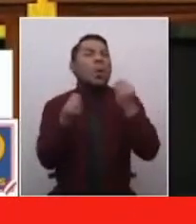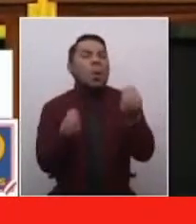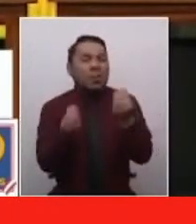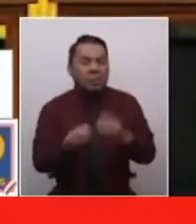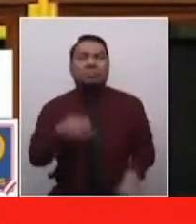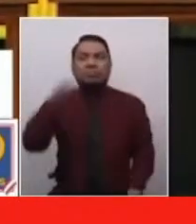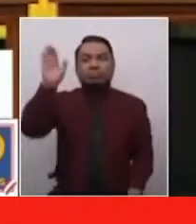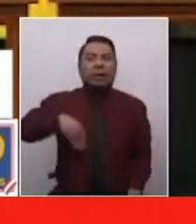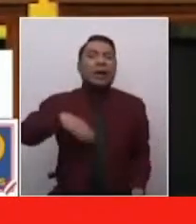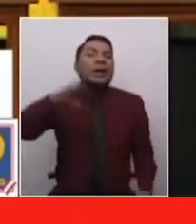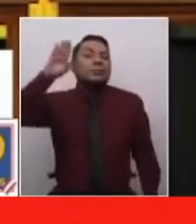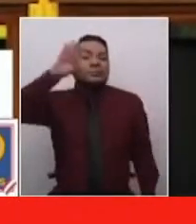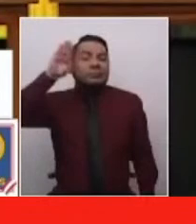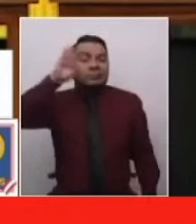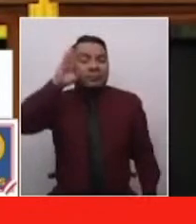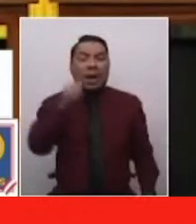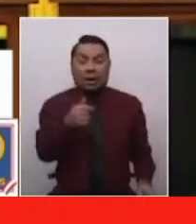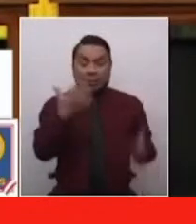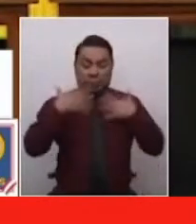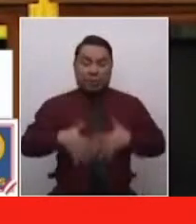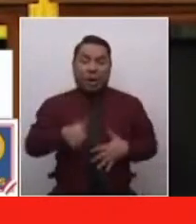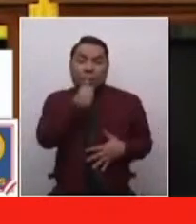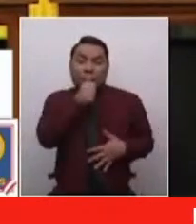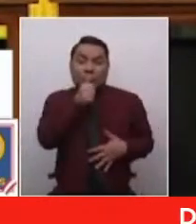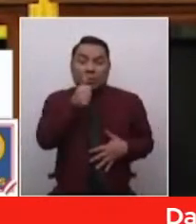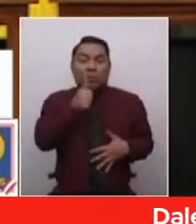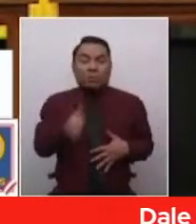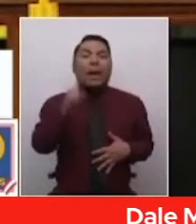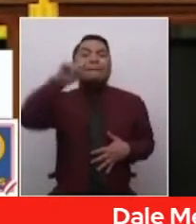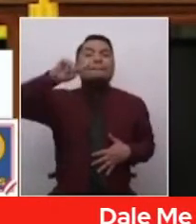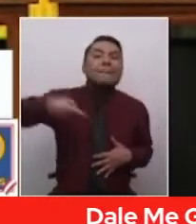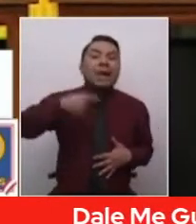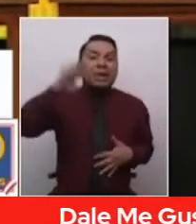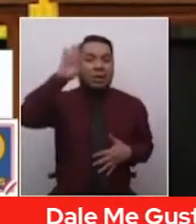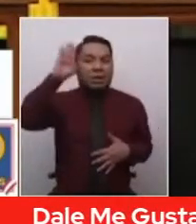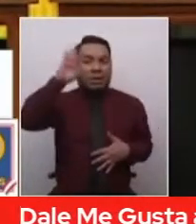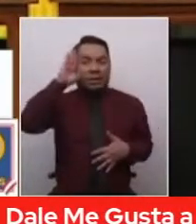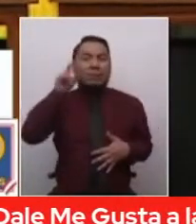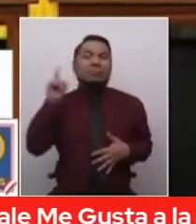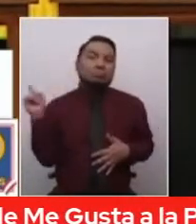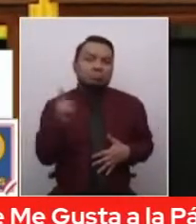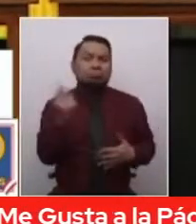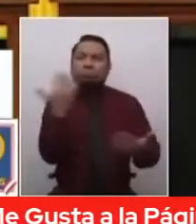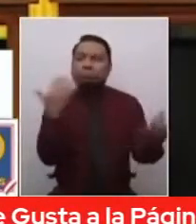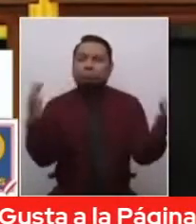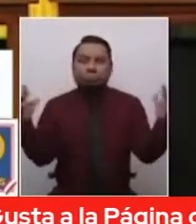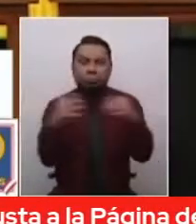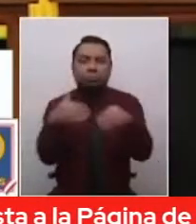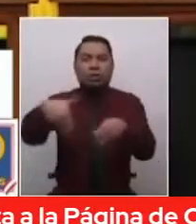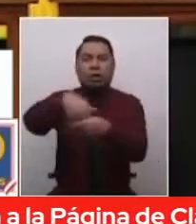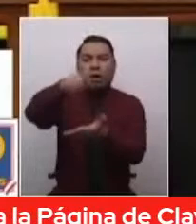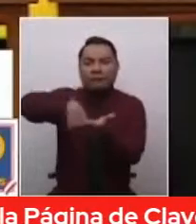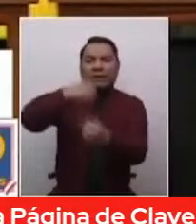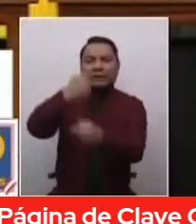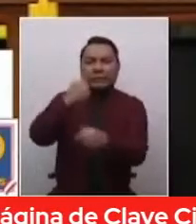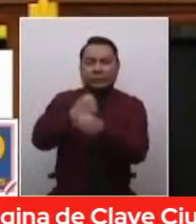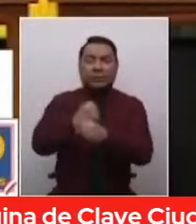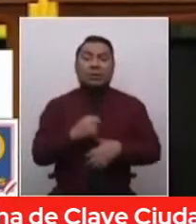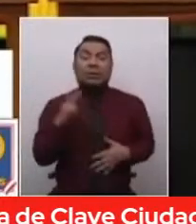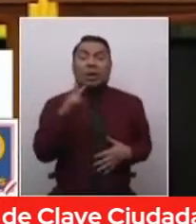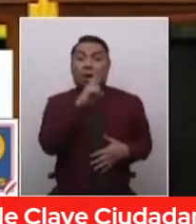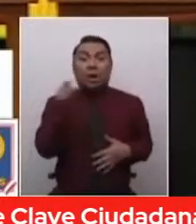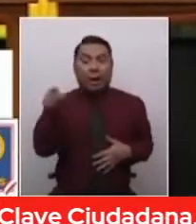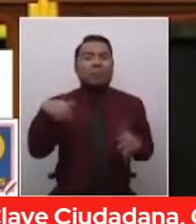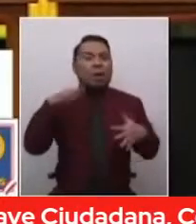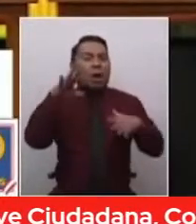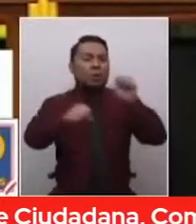1,000 ternas diarios y entregándolos a la región policial de Lima. De tal manera que con 200 equipos puedan